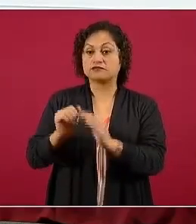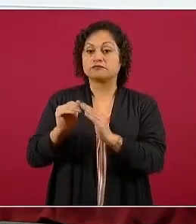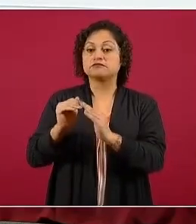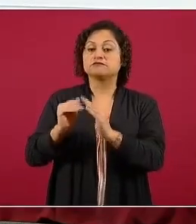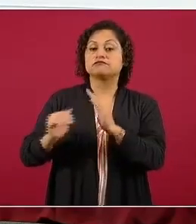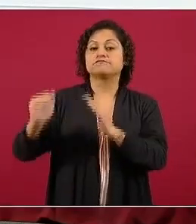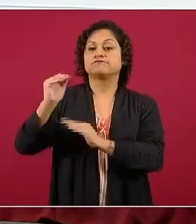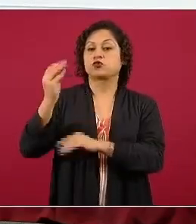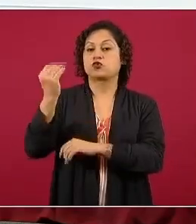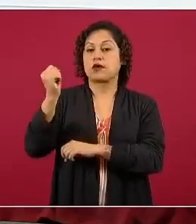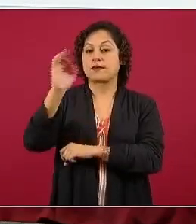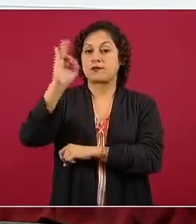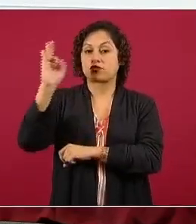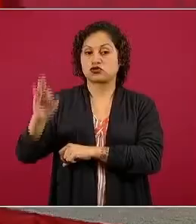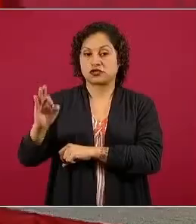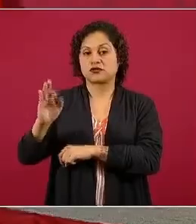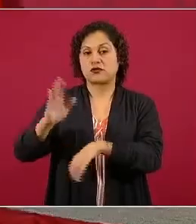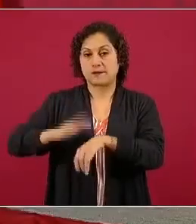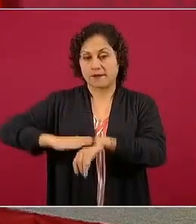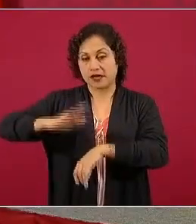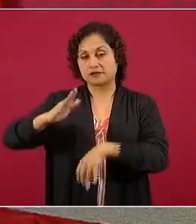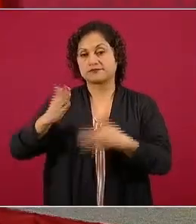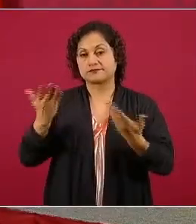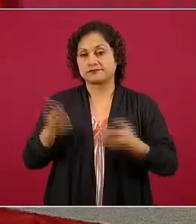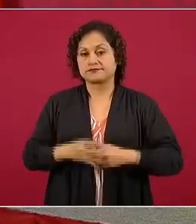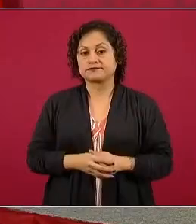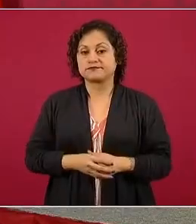con respecto a la semana 47. La siguiente.